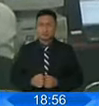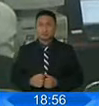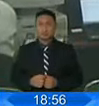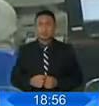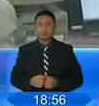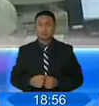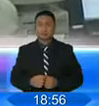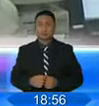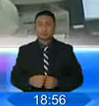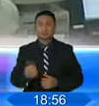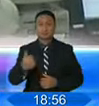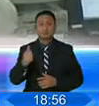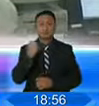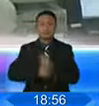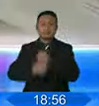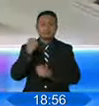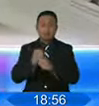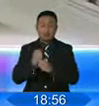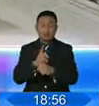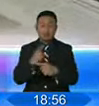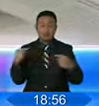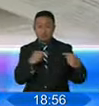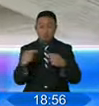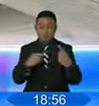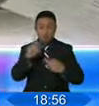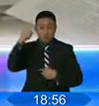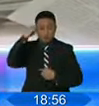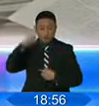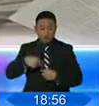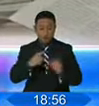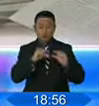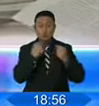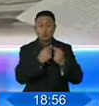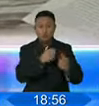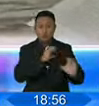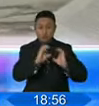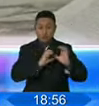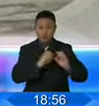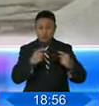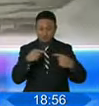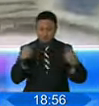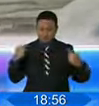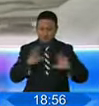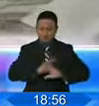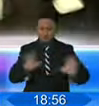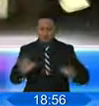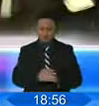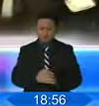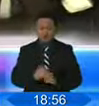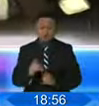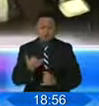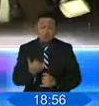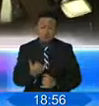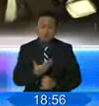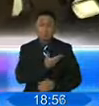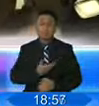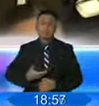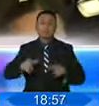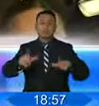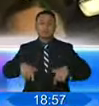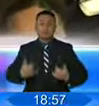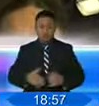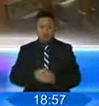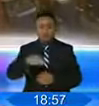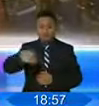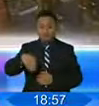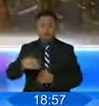Atrás se quieren dejar 10 años de enfrentamientos entre el gobierno nacional y los medios de comunicación. Y eso es lo que refleja el presidente Lenín Moreno, que este